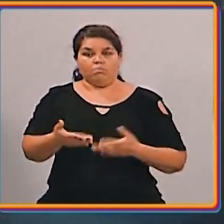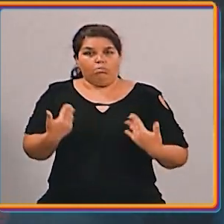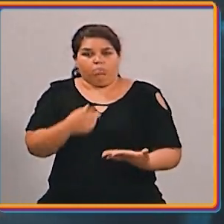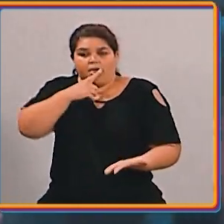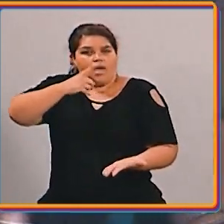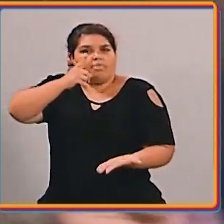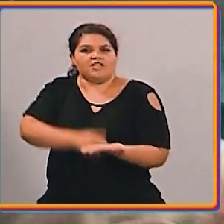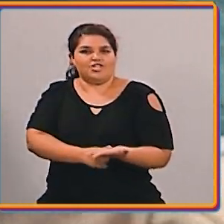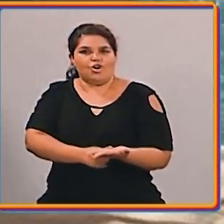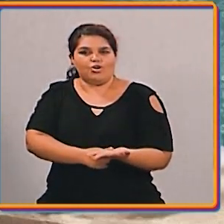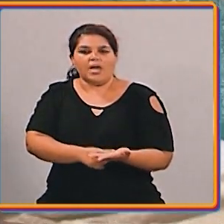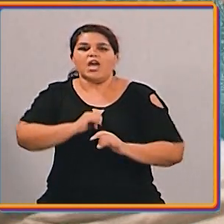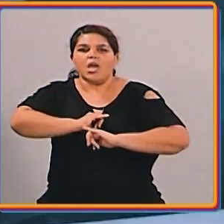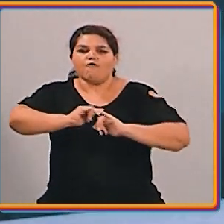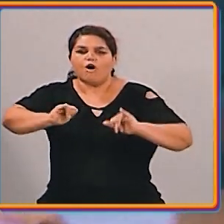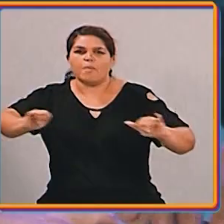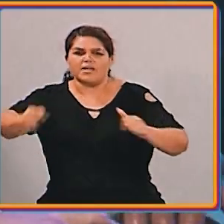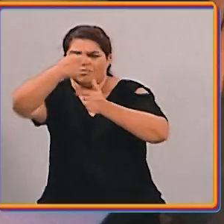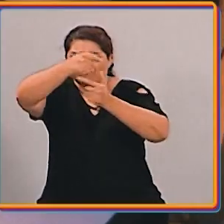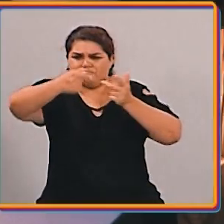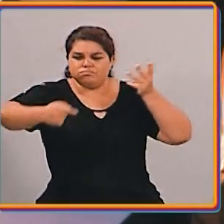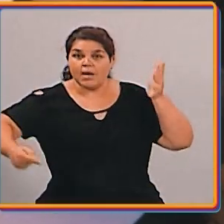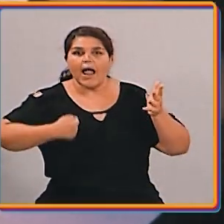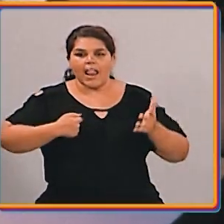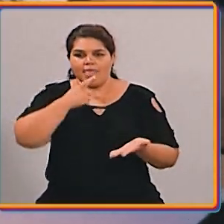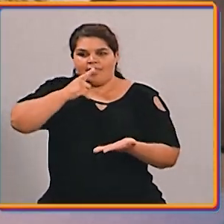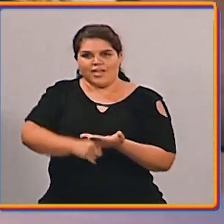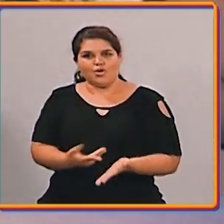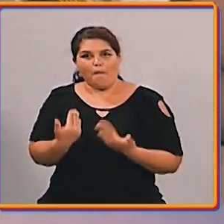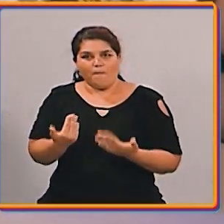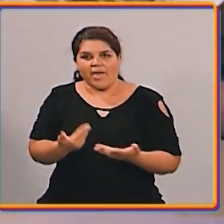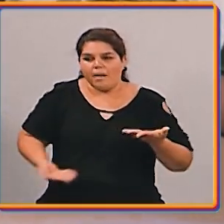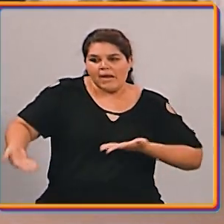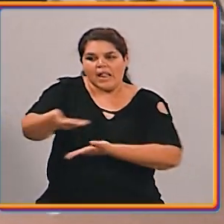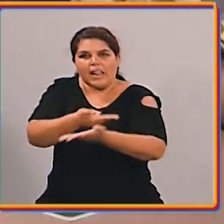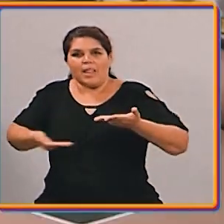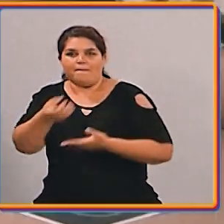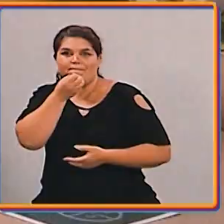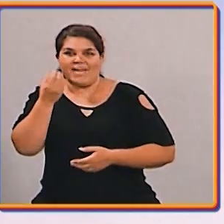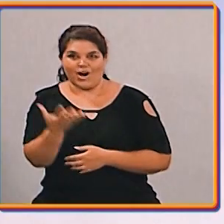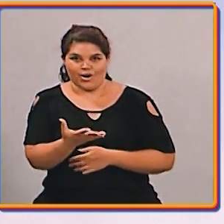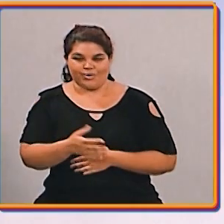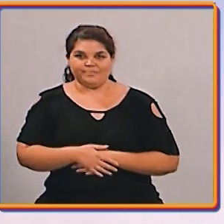tomar decisiones con más información y hacer más intensa la interacción entre participantes.